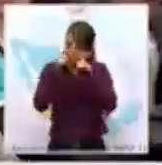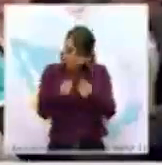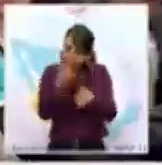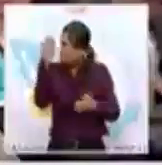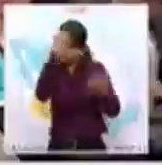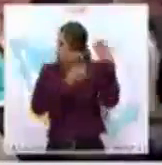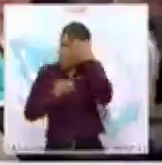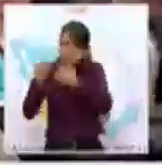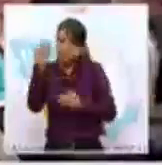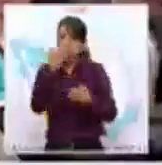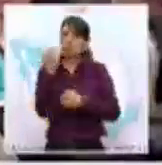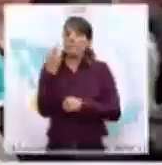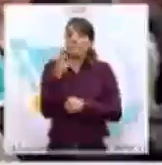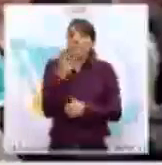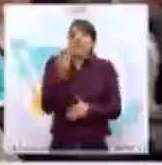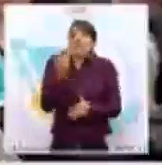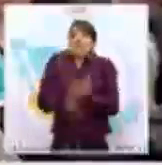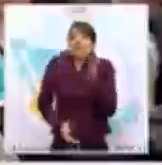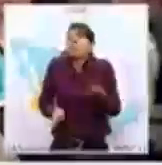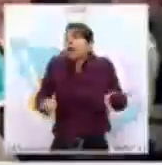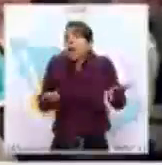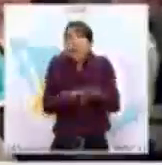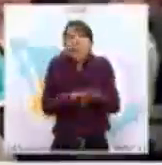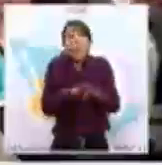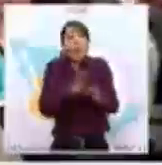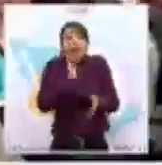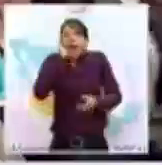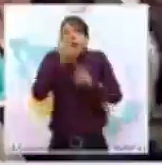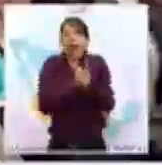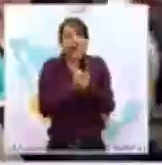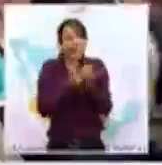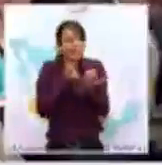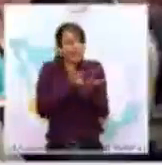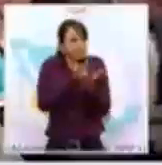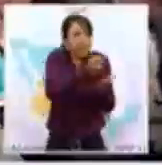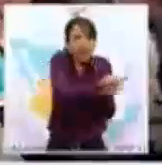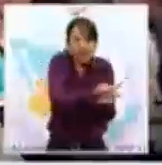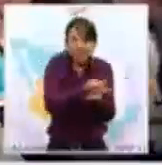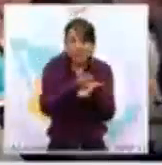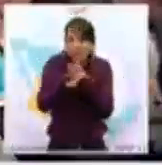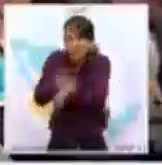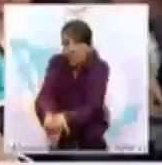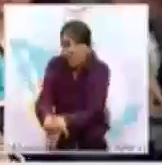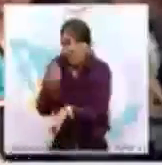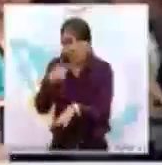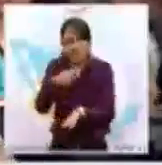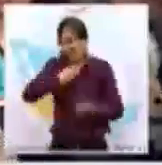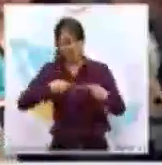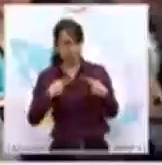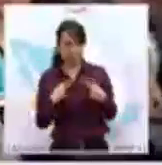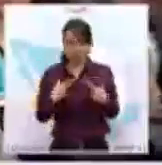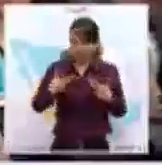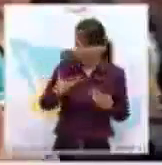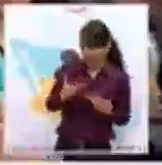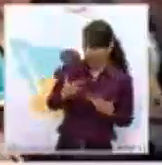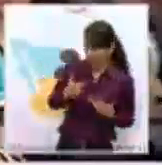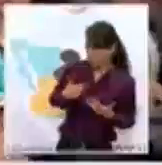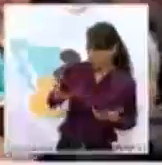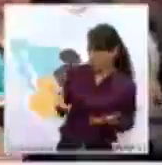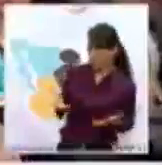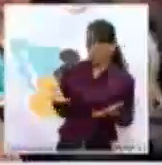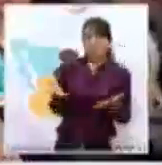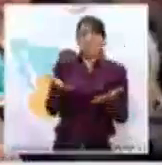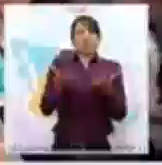de méritos, de incentivos y estímulos que vayan generando precisamente que toda esta masa de capacidades se